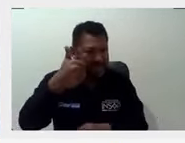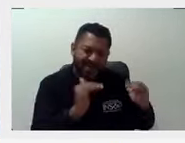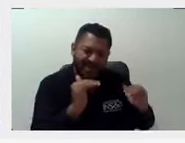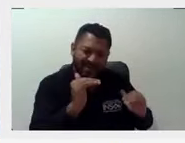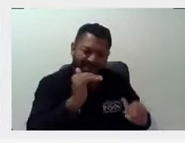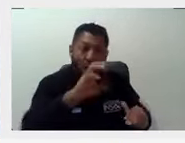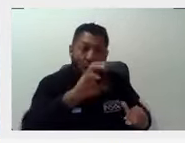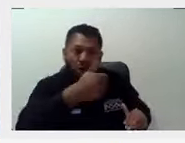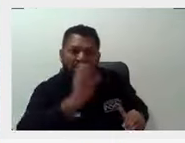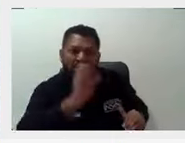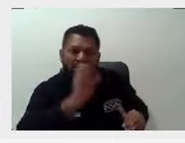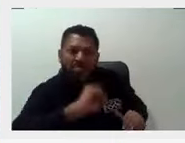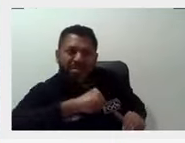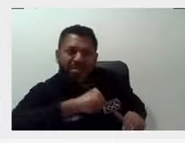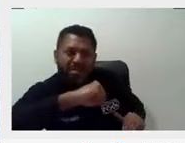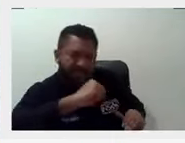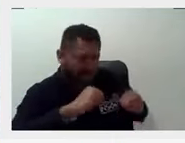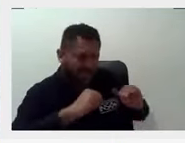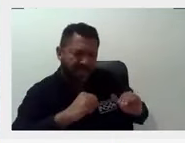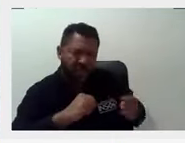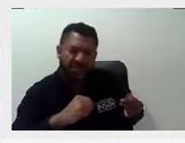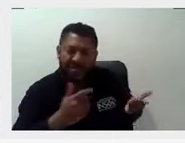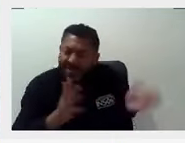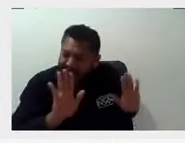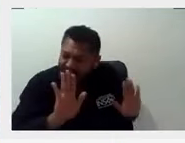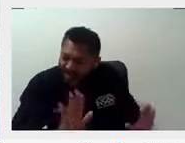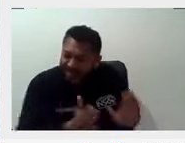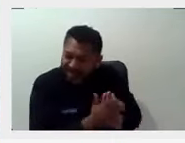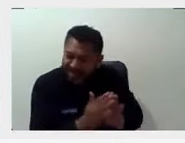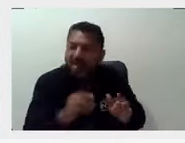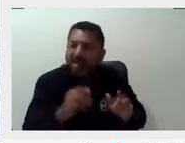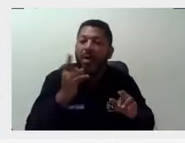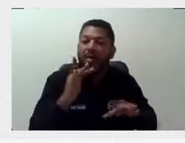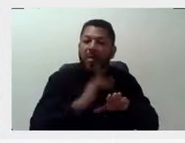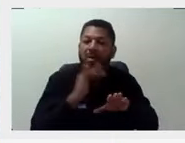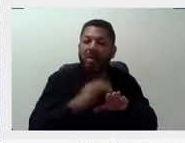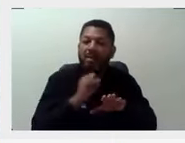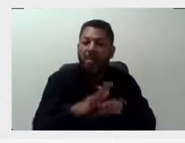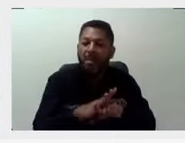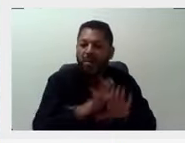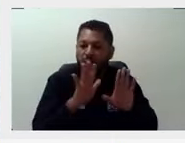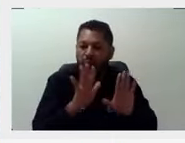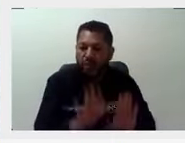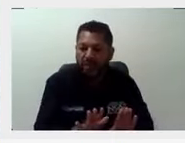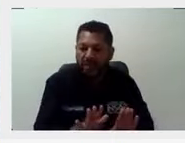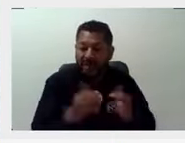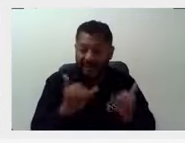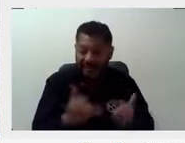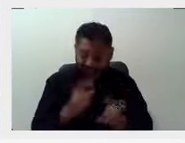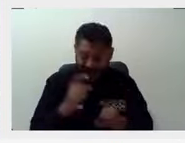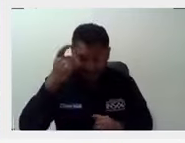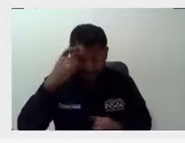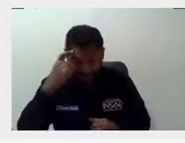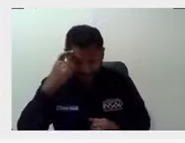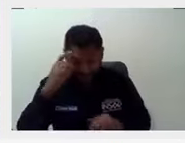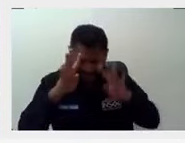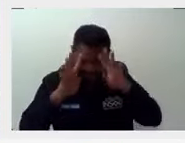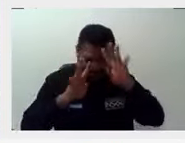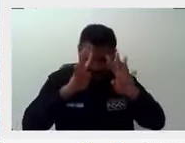tan lento. Entonces, digamos que poder motivar espacios en los que ese pensamiento, esa